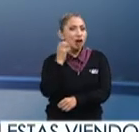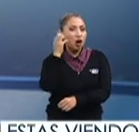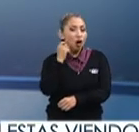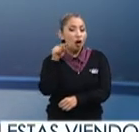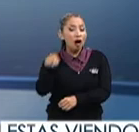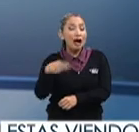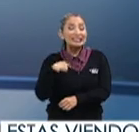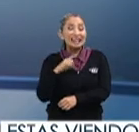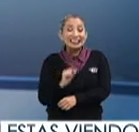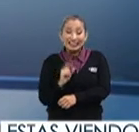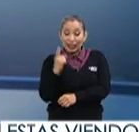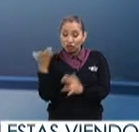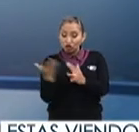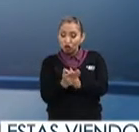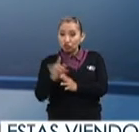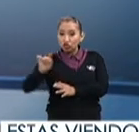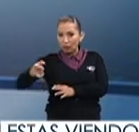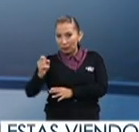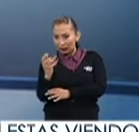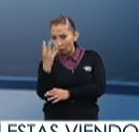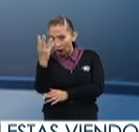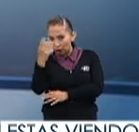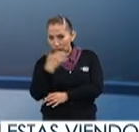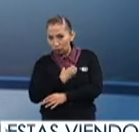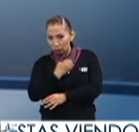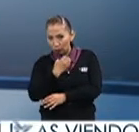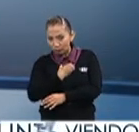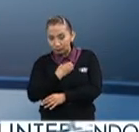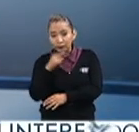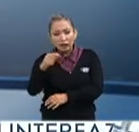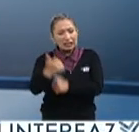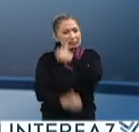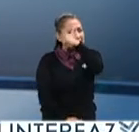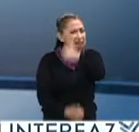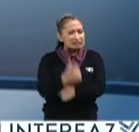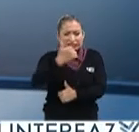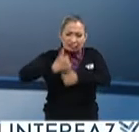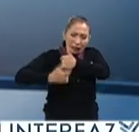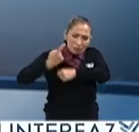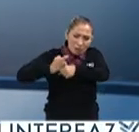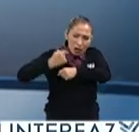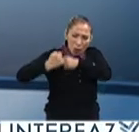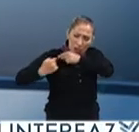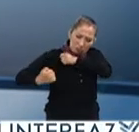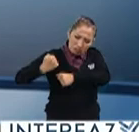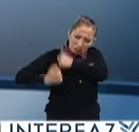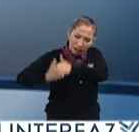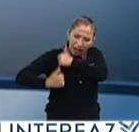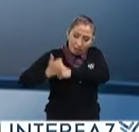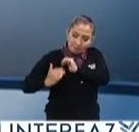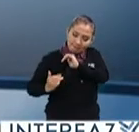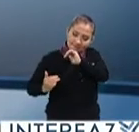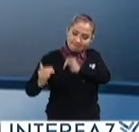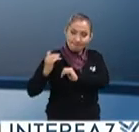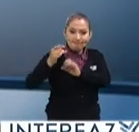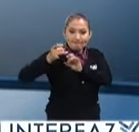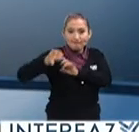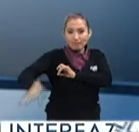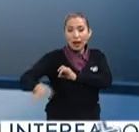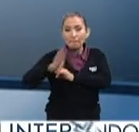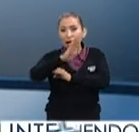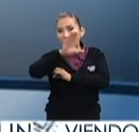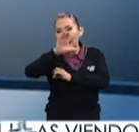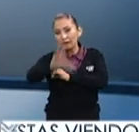las cuales 78 son de 24 quilates. Una carrera parejera por el primer lugar y con superioridad absoluta sobre